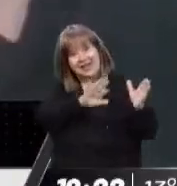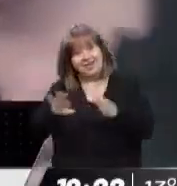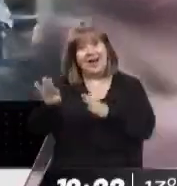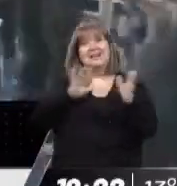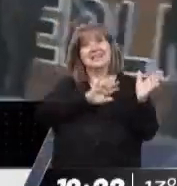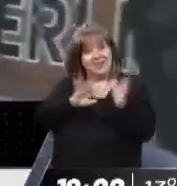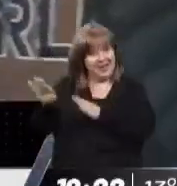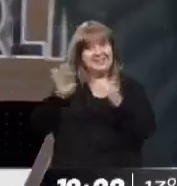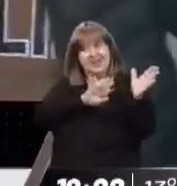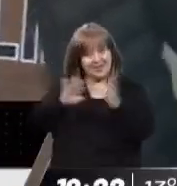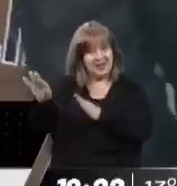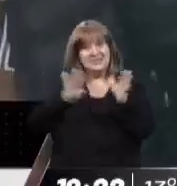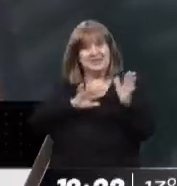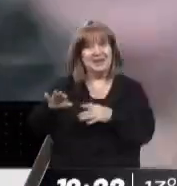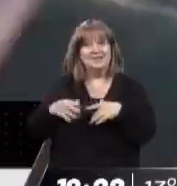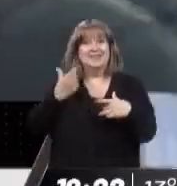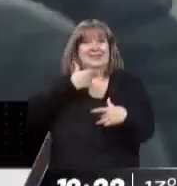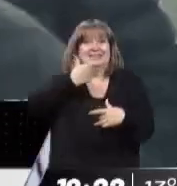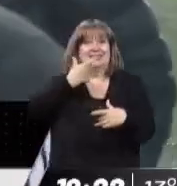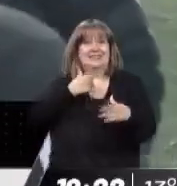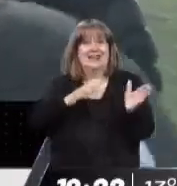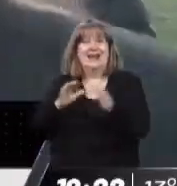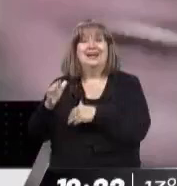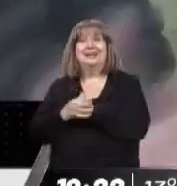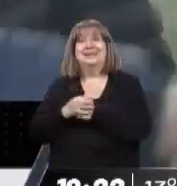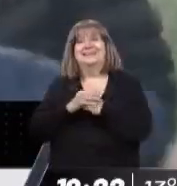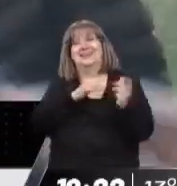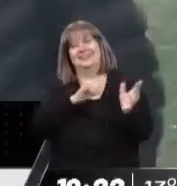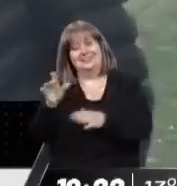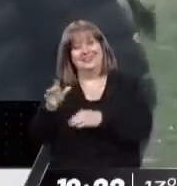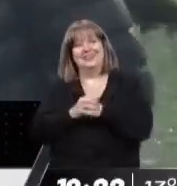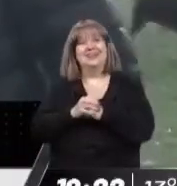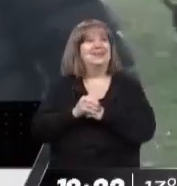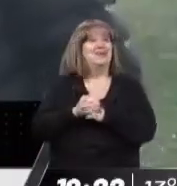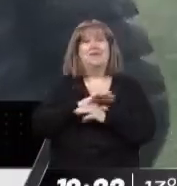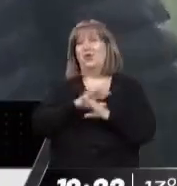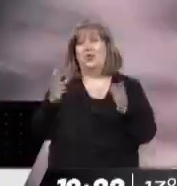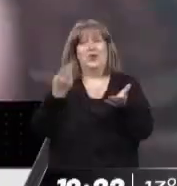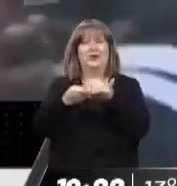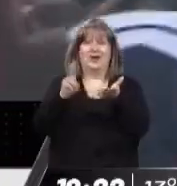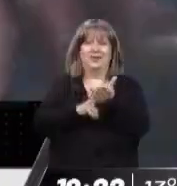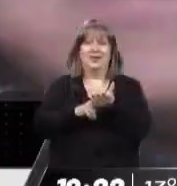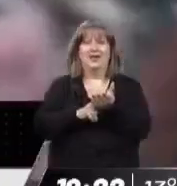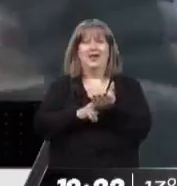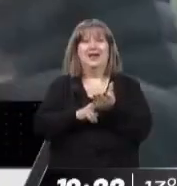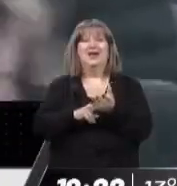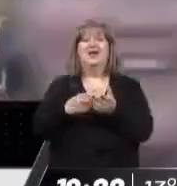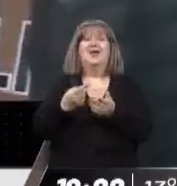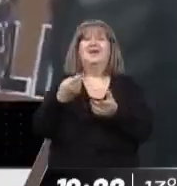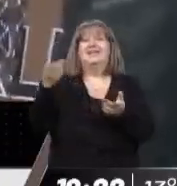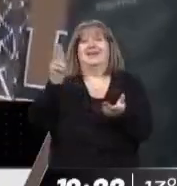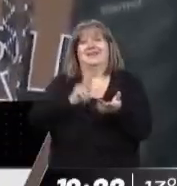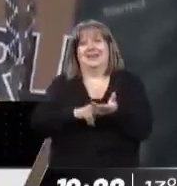costado. Pero por el costado. Por el costado. Ya saliste vos. ¿Cómo andan? No, Julián. Pero si